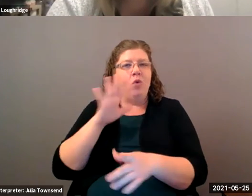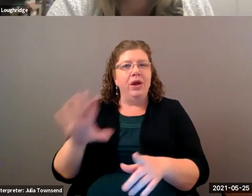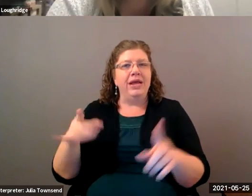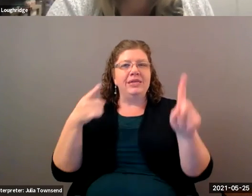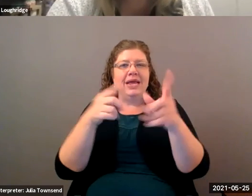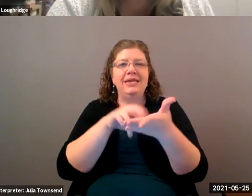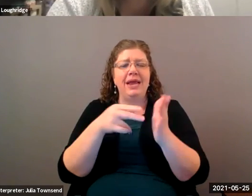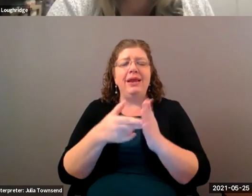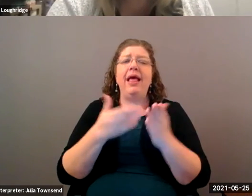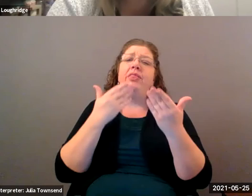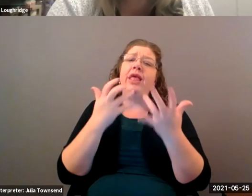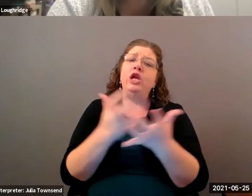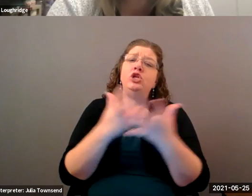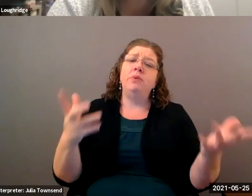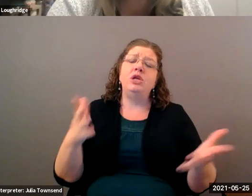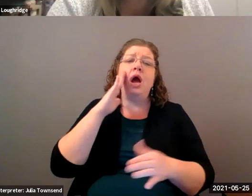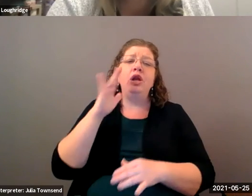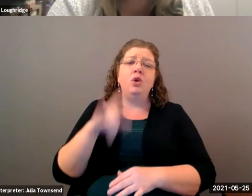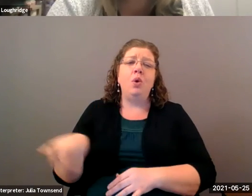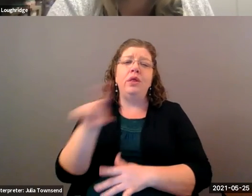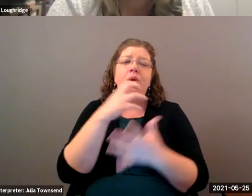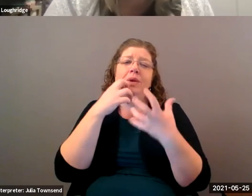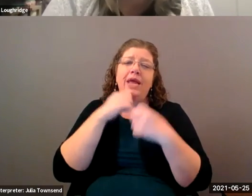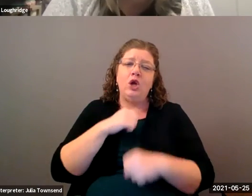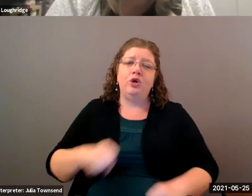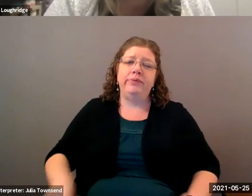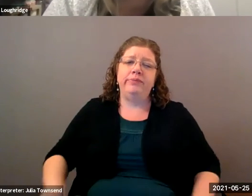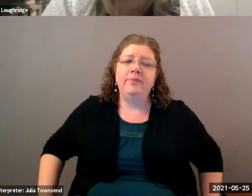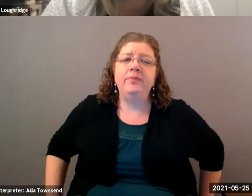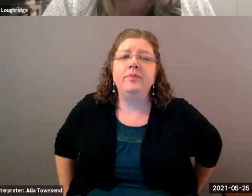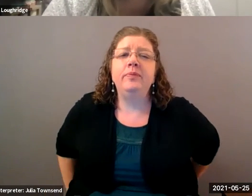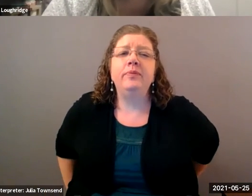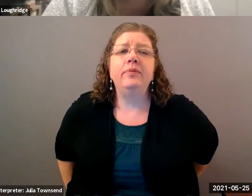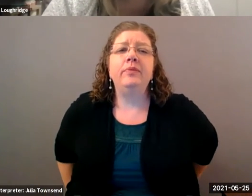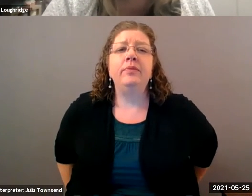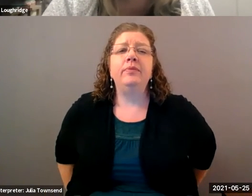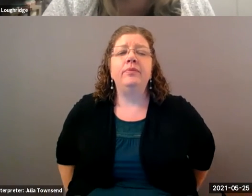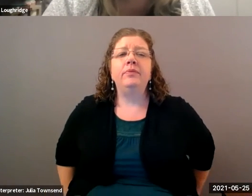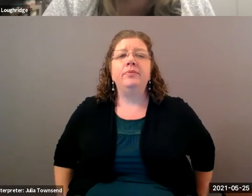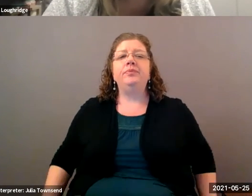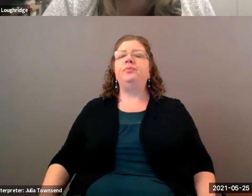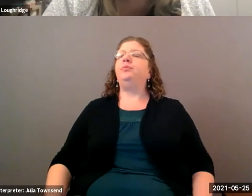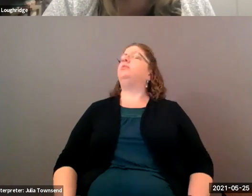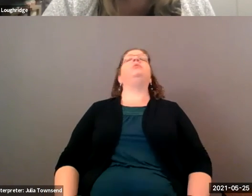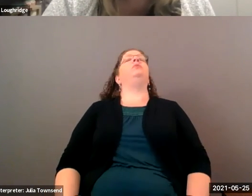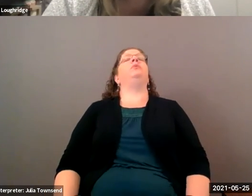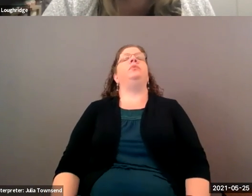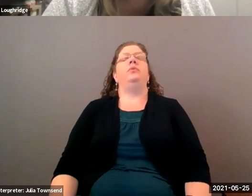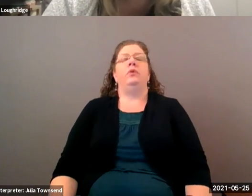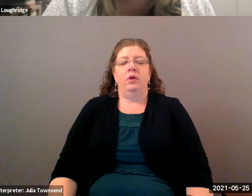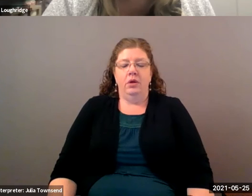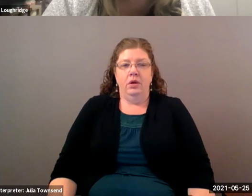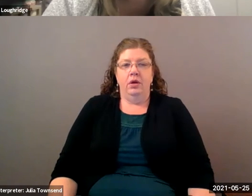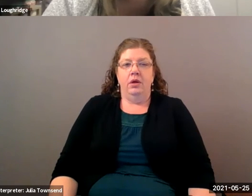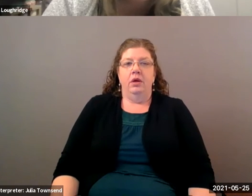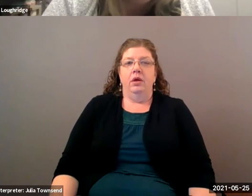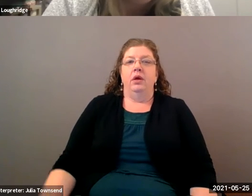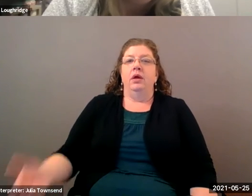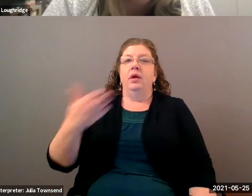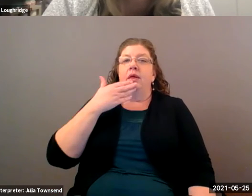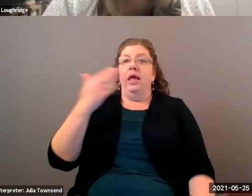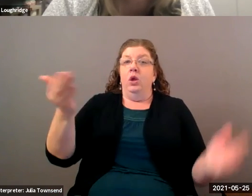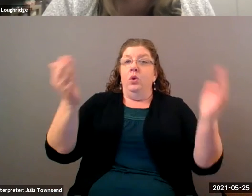para lo que fue intencionado. Entonces, gracias por escuchar. Yo sé que a ustedes sí les importa.